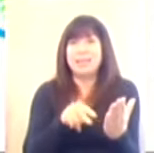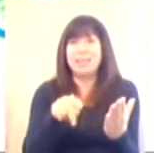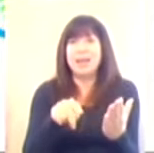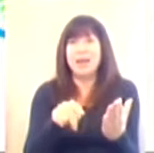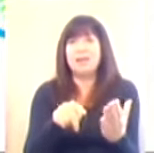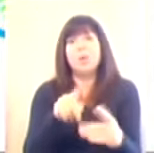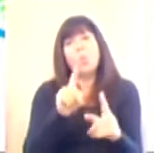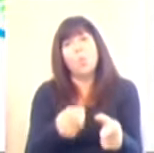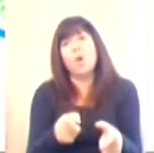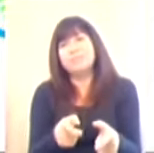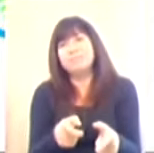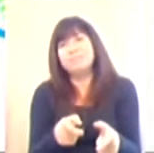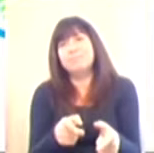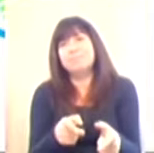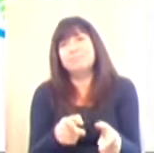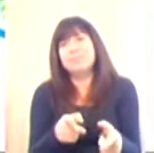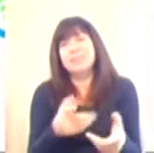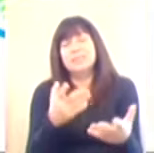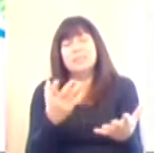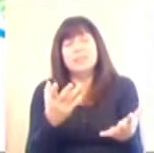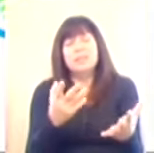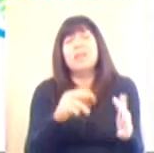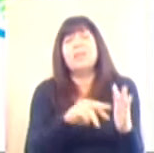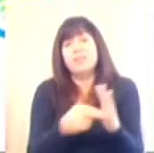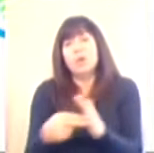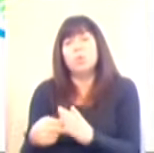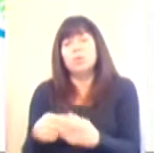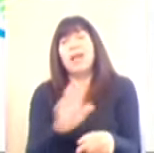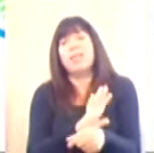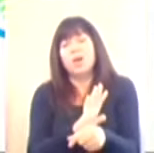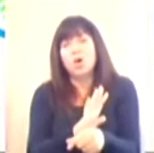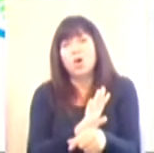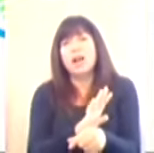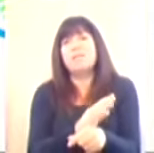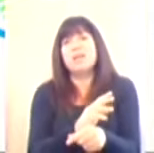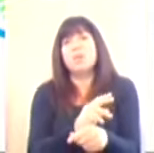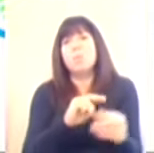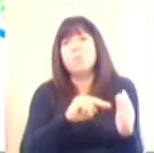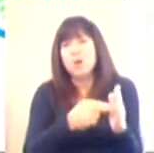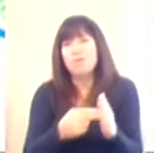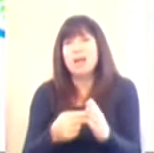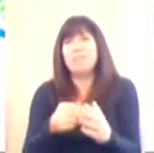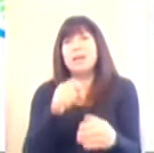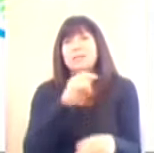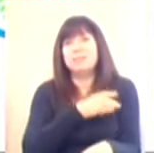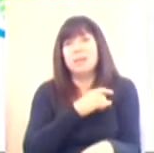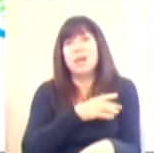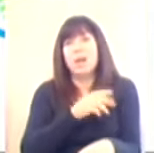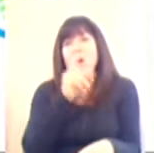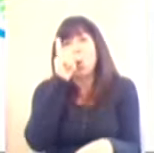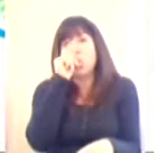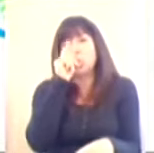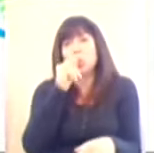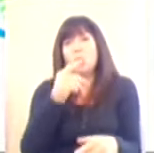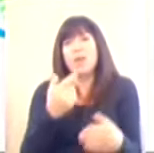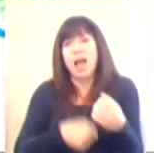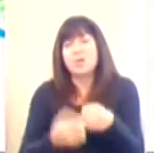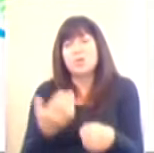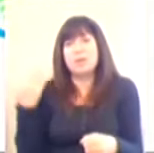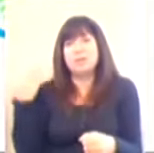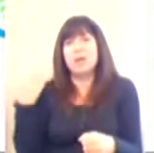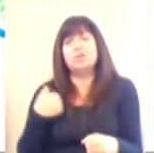que estamos pasando, a pesar de las dificultades de la pandemia, de la crisis que tuvimos en Chile a partir de octubre, yo soy optimista. Yo